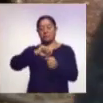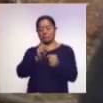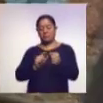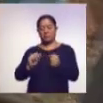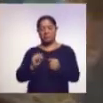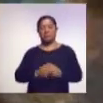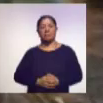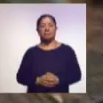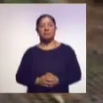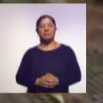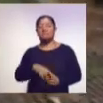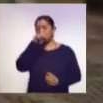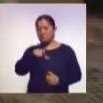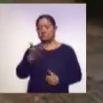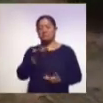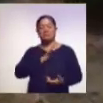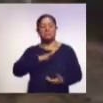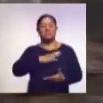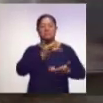que se comercializarán en todo el país.